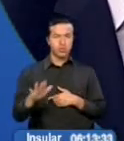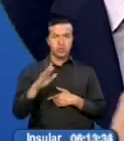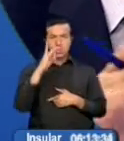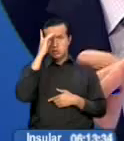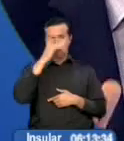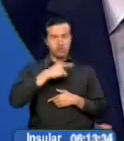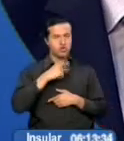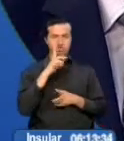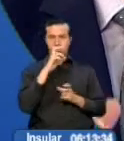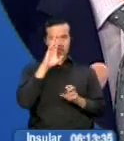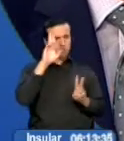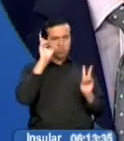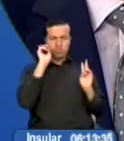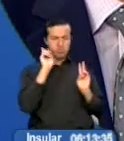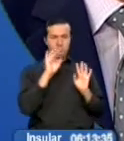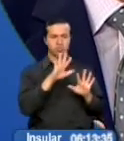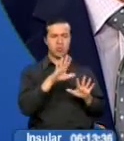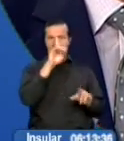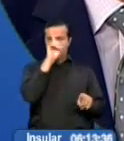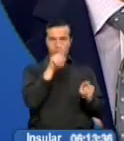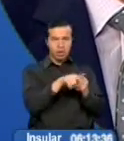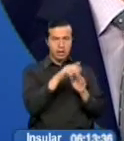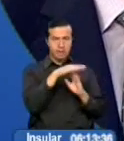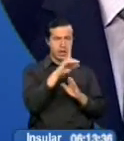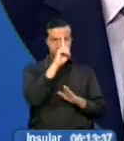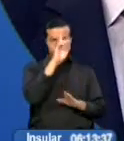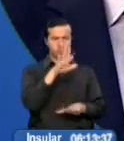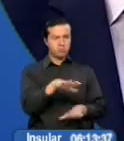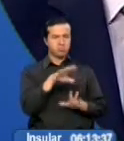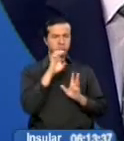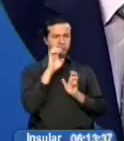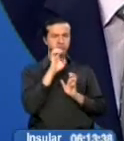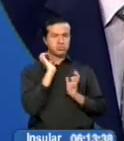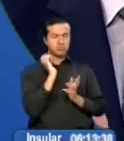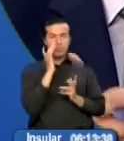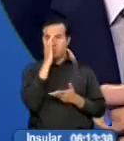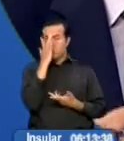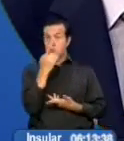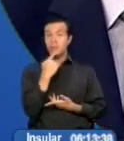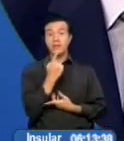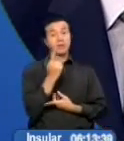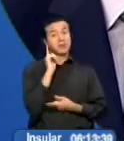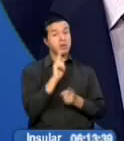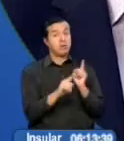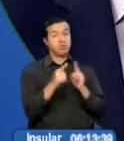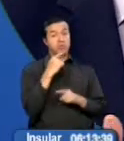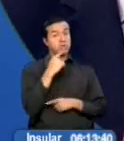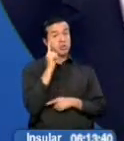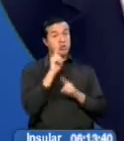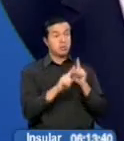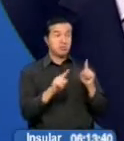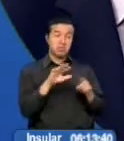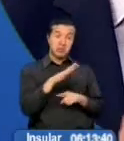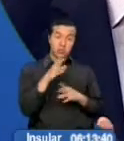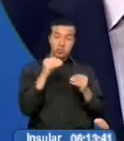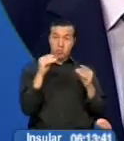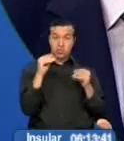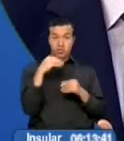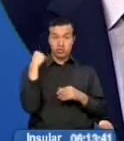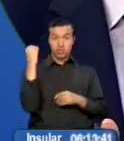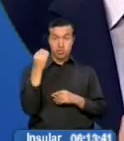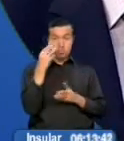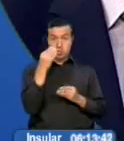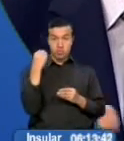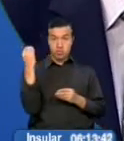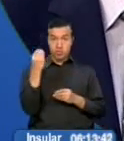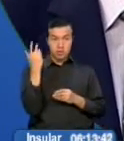no incorporarse a este acuerdo de paz? Porque se habla mucho y se especula mucho que la mayoría de los